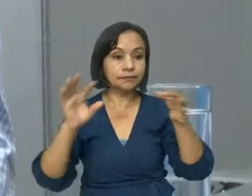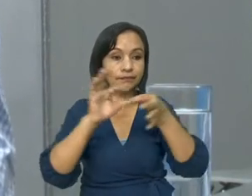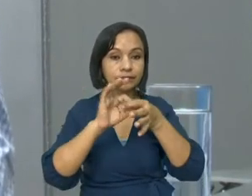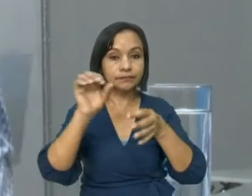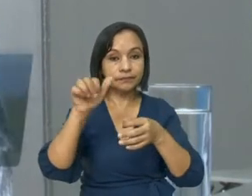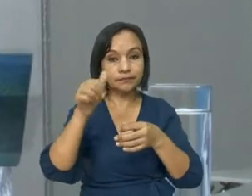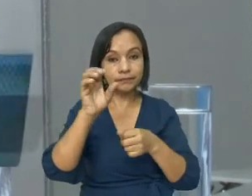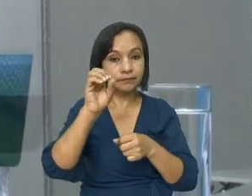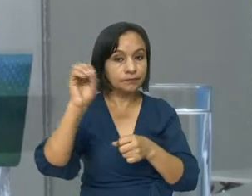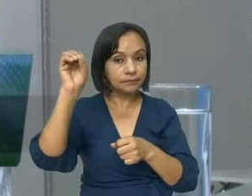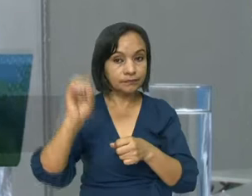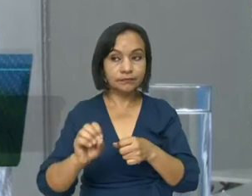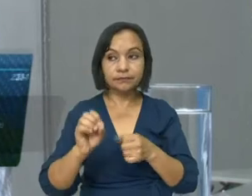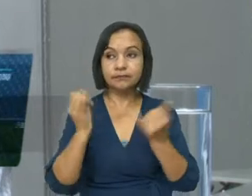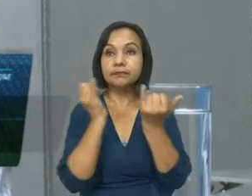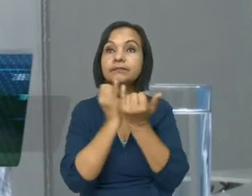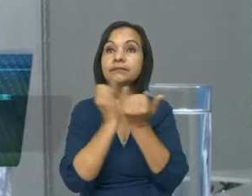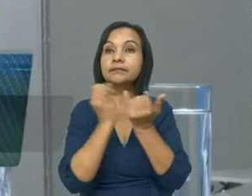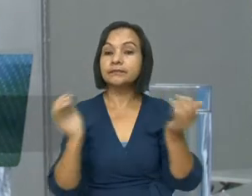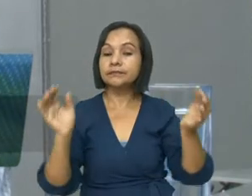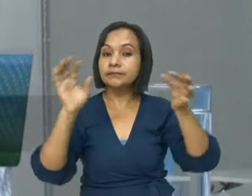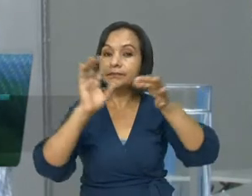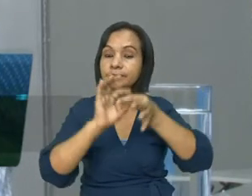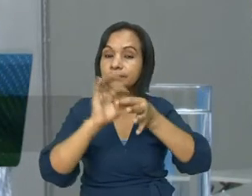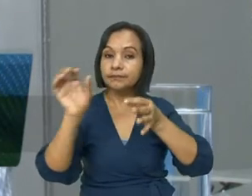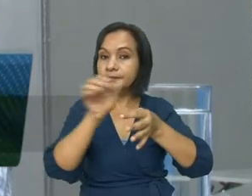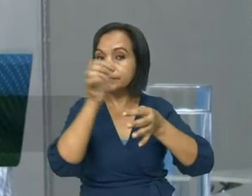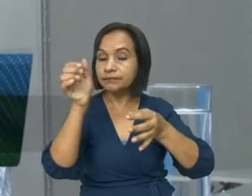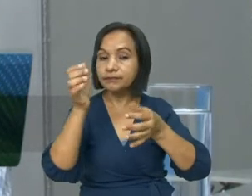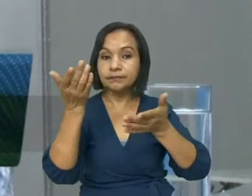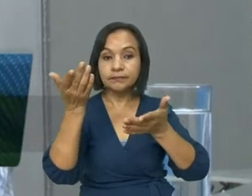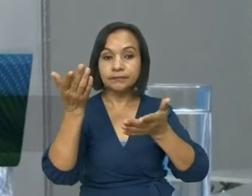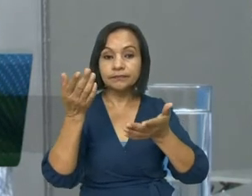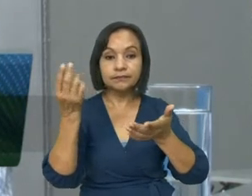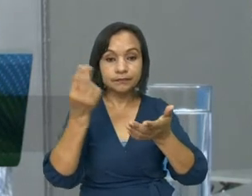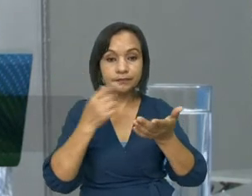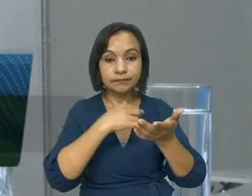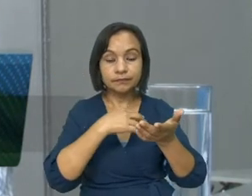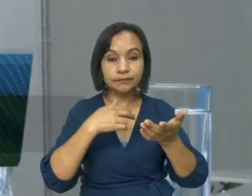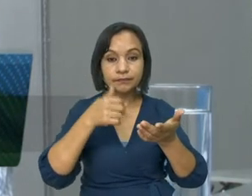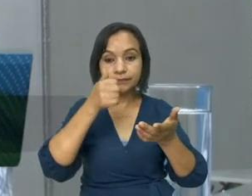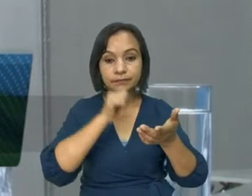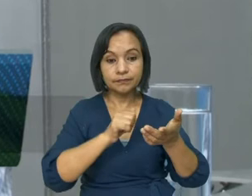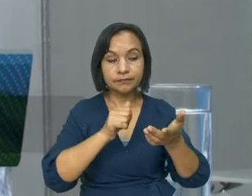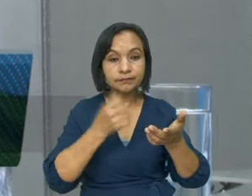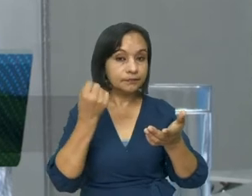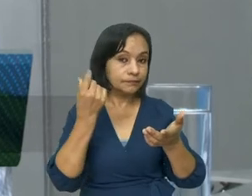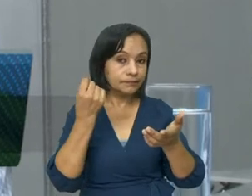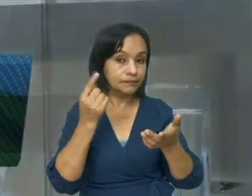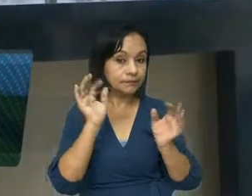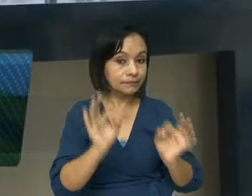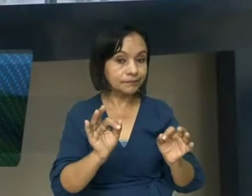del 60%. Y además agregamos otro tipo de consumo, que es el consumo del agua no mejorada. Es decir, de